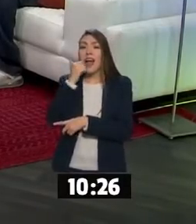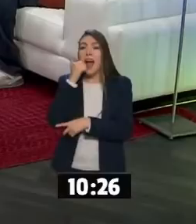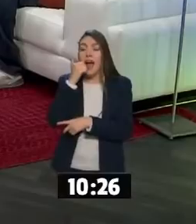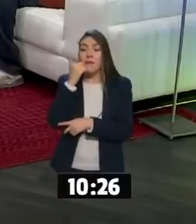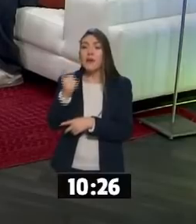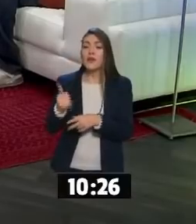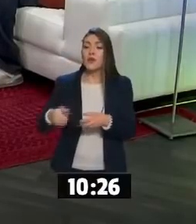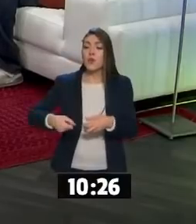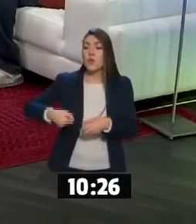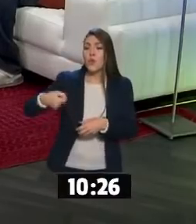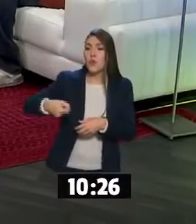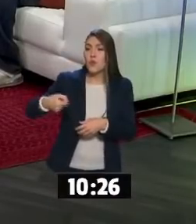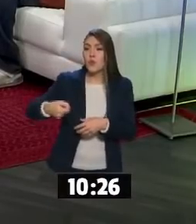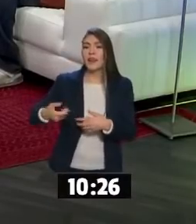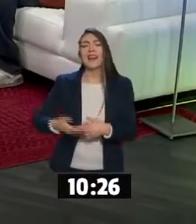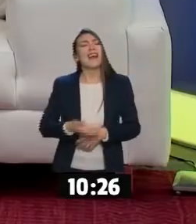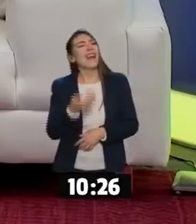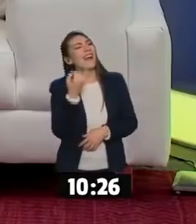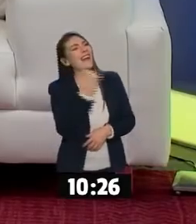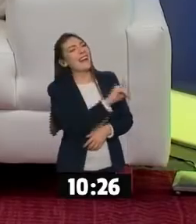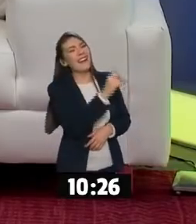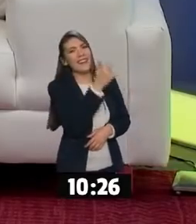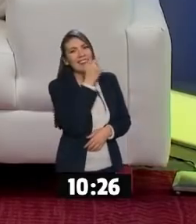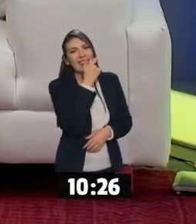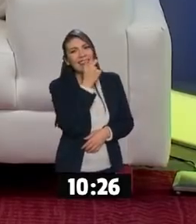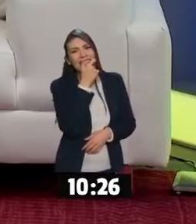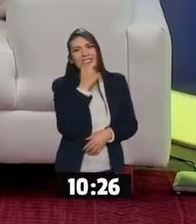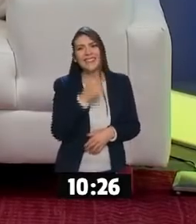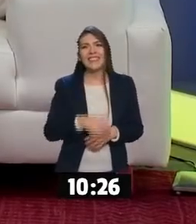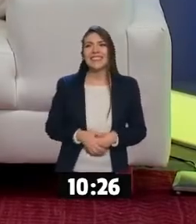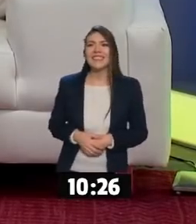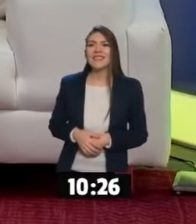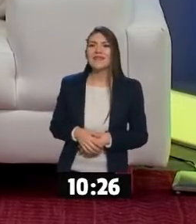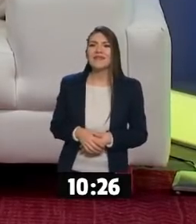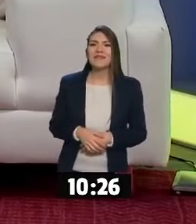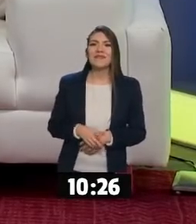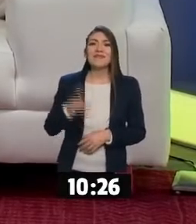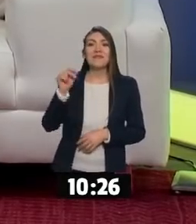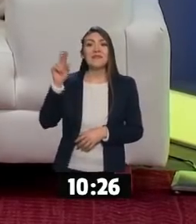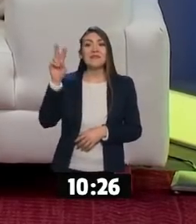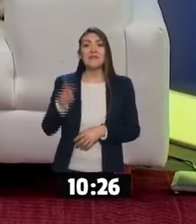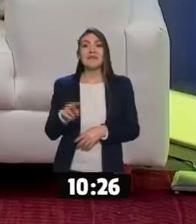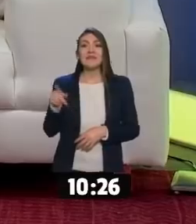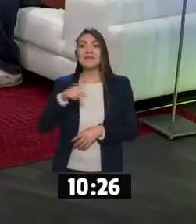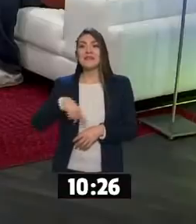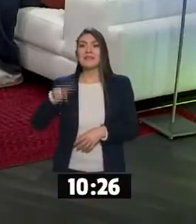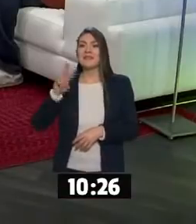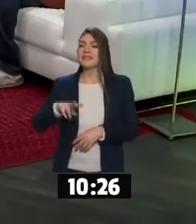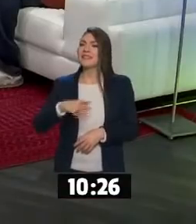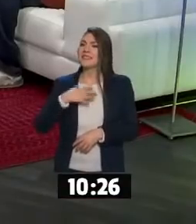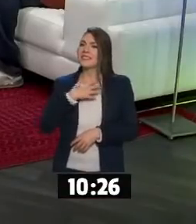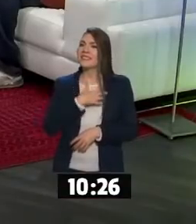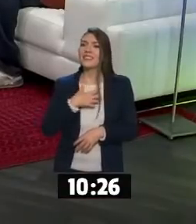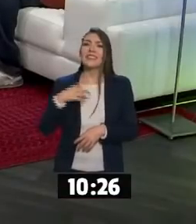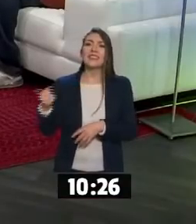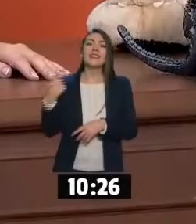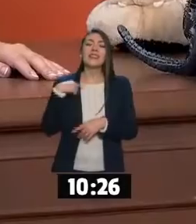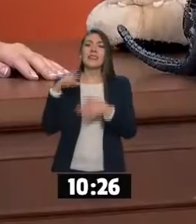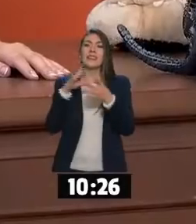qué orgullo, mi querido tío. No. Estamos fascinados de ¿Qué tranza veras. la banda? Estos invitados vienen a platicarnos de su